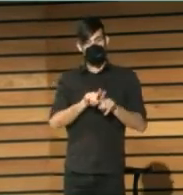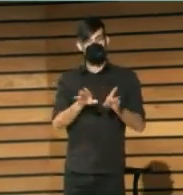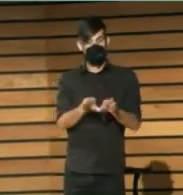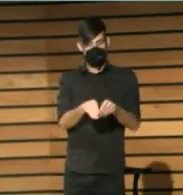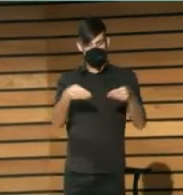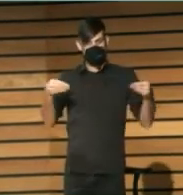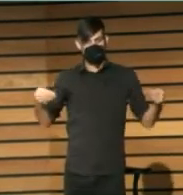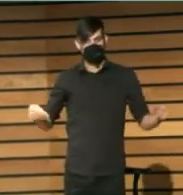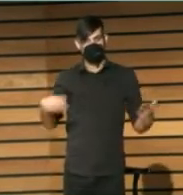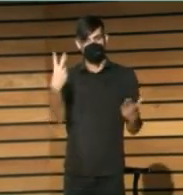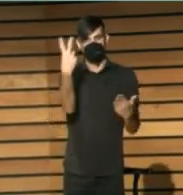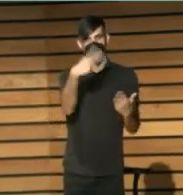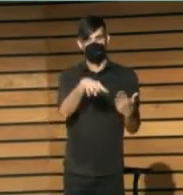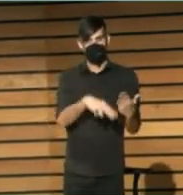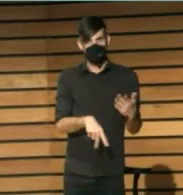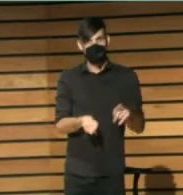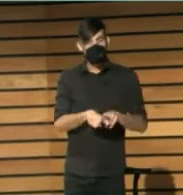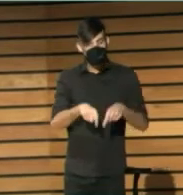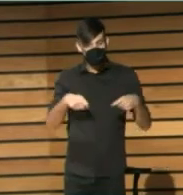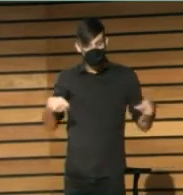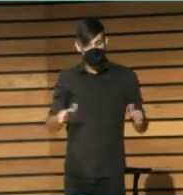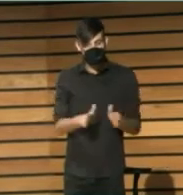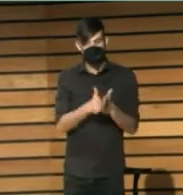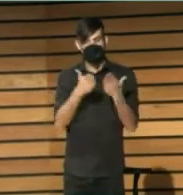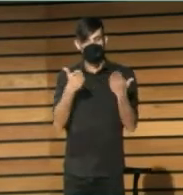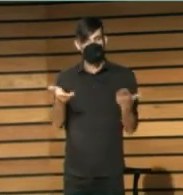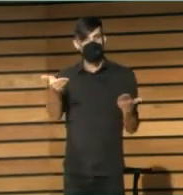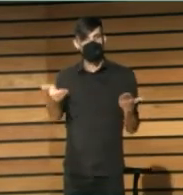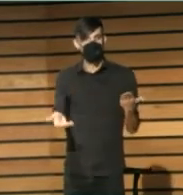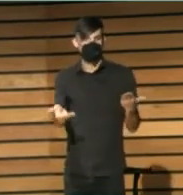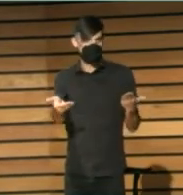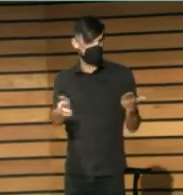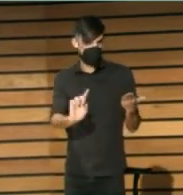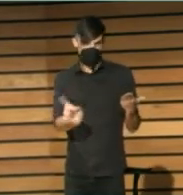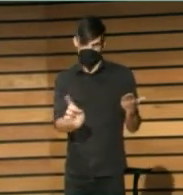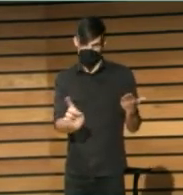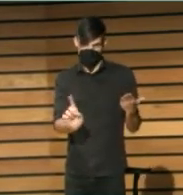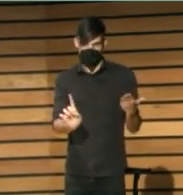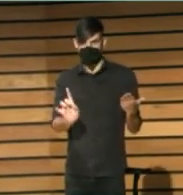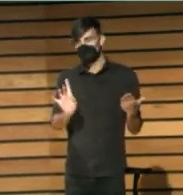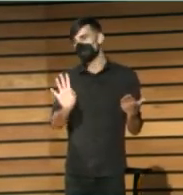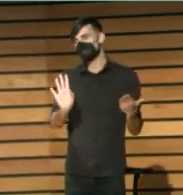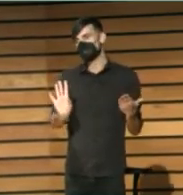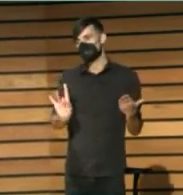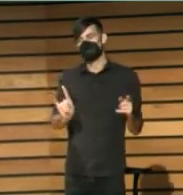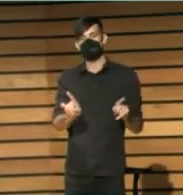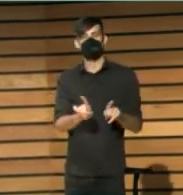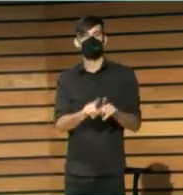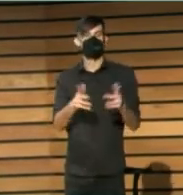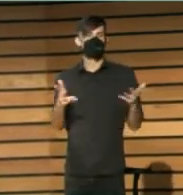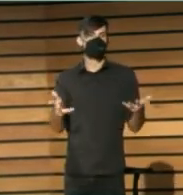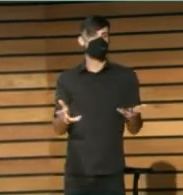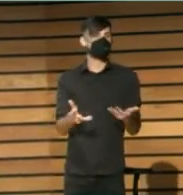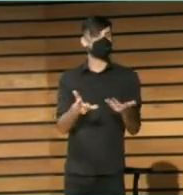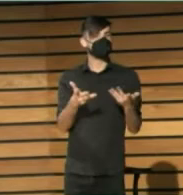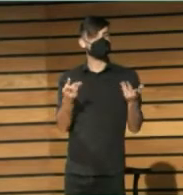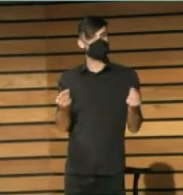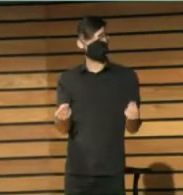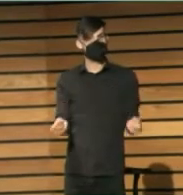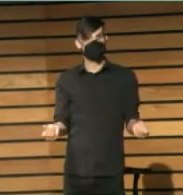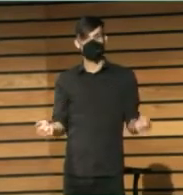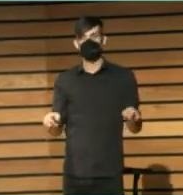libro importante, pero sí un libro modesto que tiene que ver